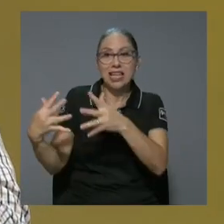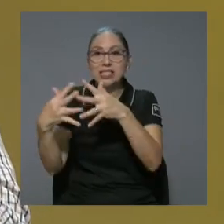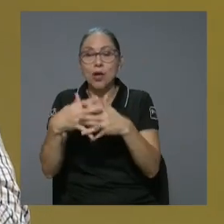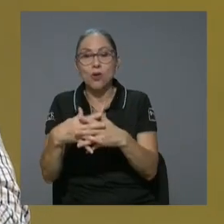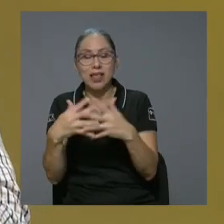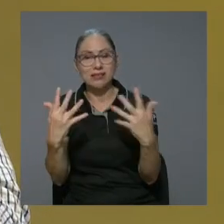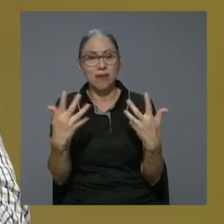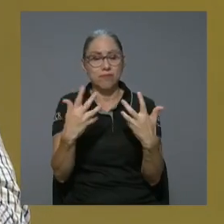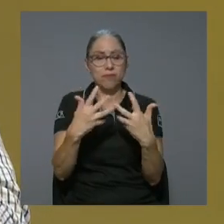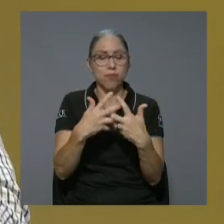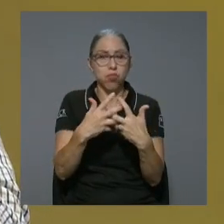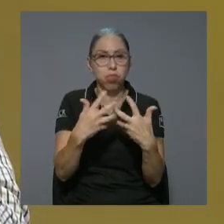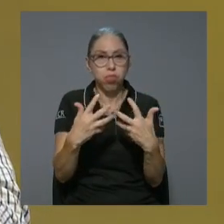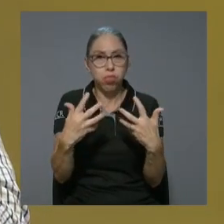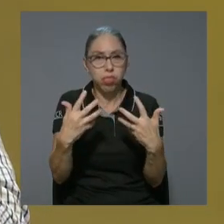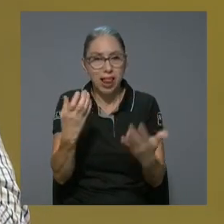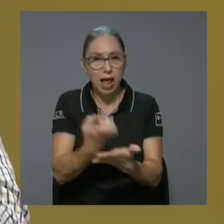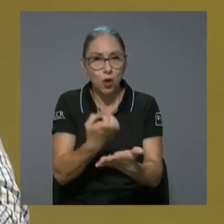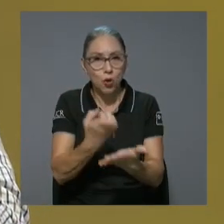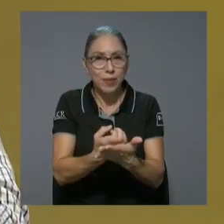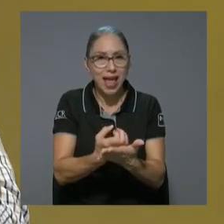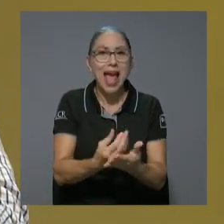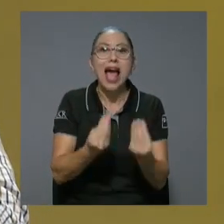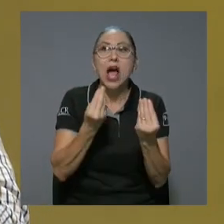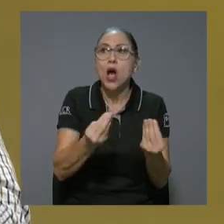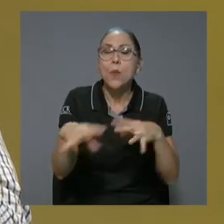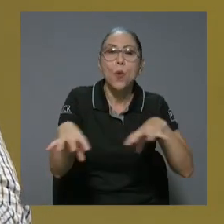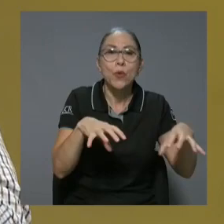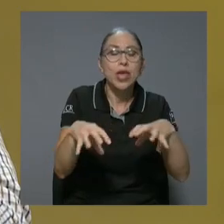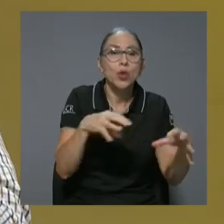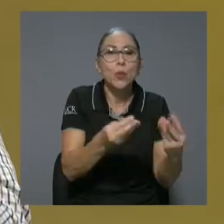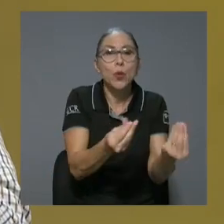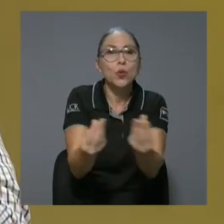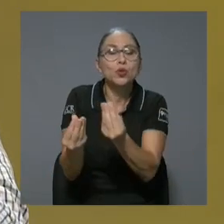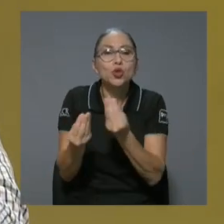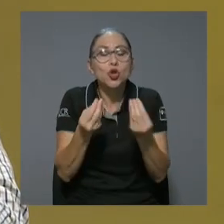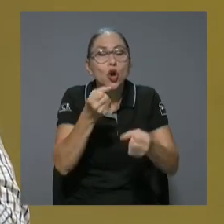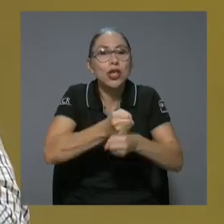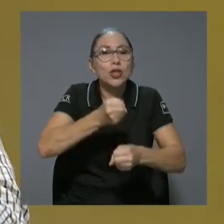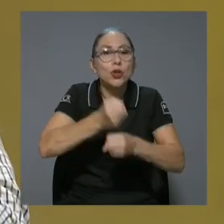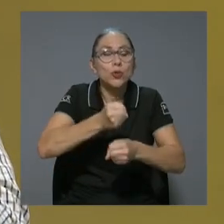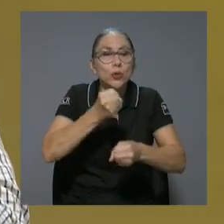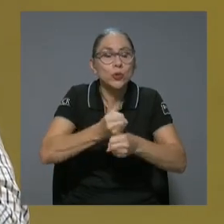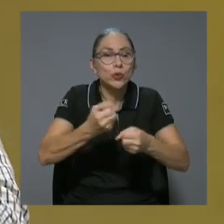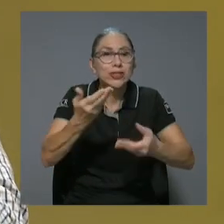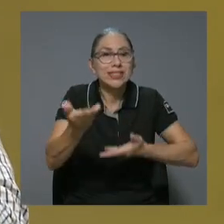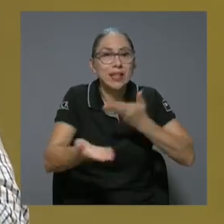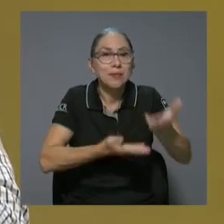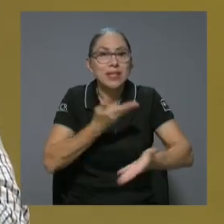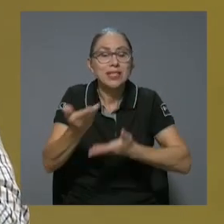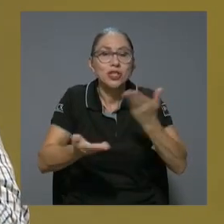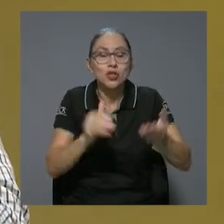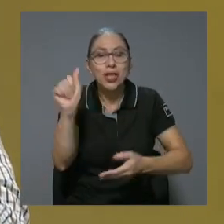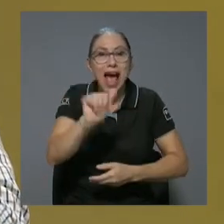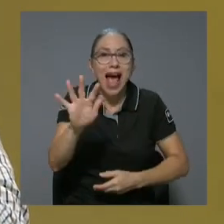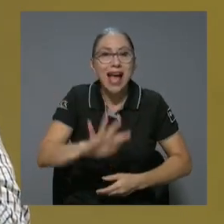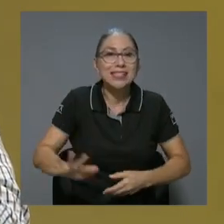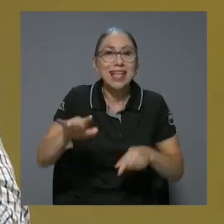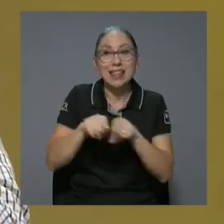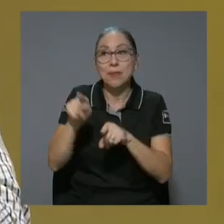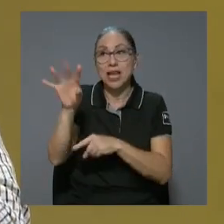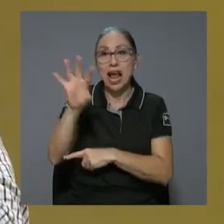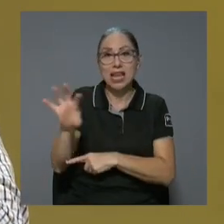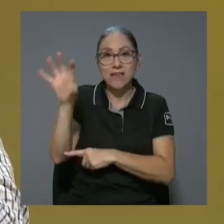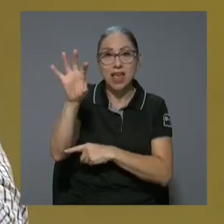moviendo una gran cantidad de producción industrial y de servicios al sudeste asiático y a la cuenca del Caribe. México es uno de esos países, pero también